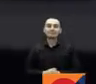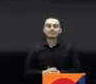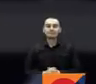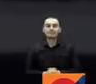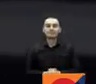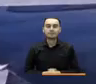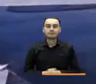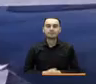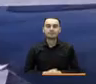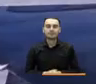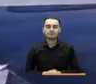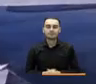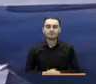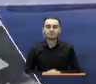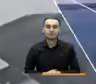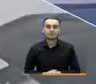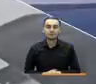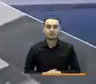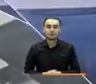Unión.